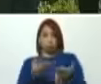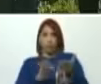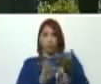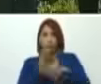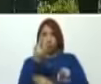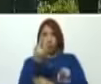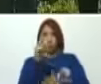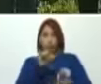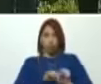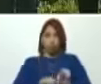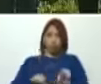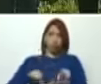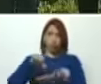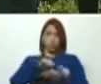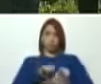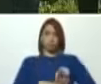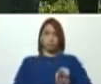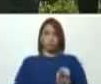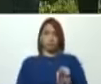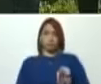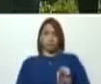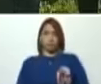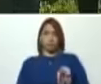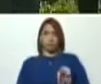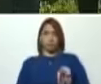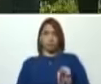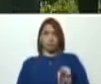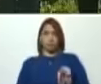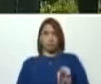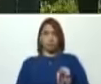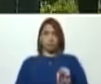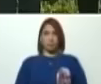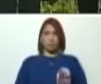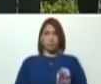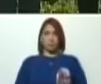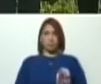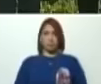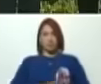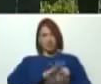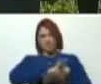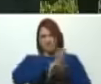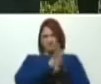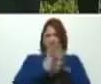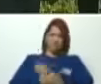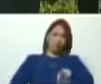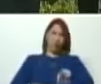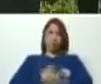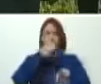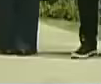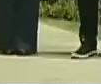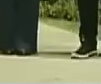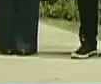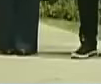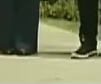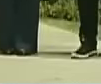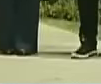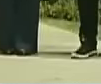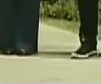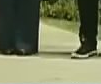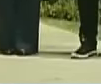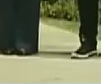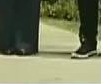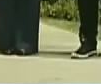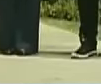ciudades, sobre la base del genocidio y el exterminio de los pueblos indígenas, de los indios caracas